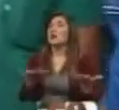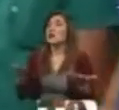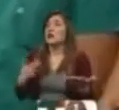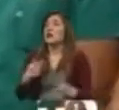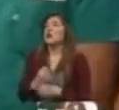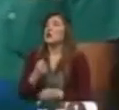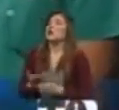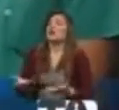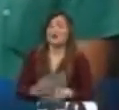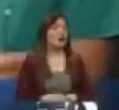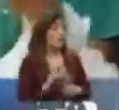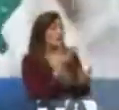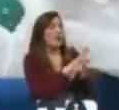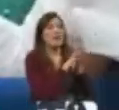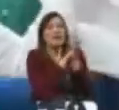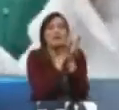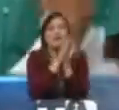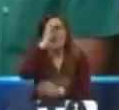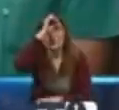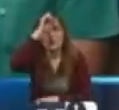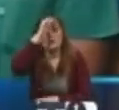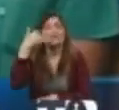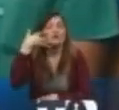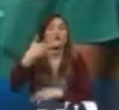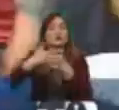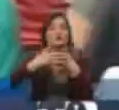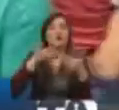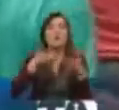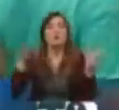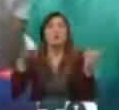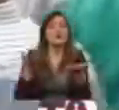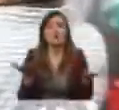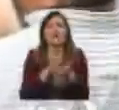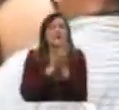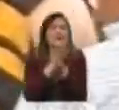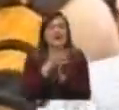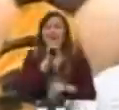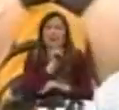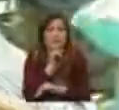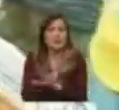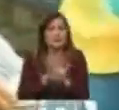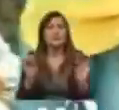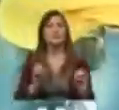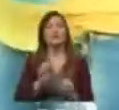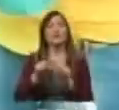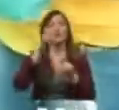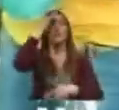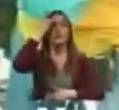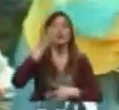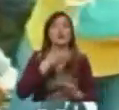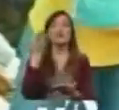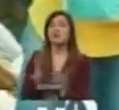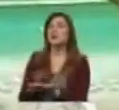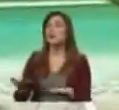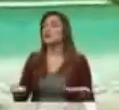dicho absolutamente nada del cierre, no se les ha dicho fecha tentativa de apertura. Mientras se realizan las investigaciones, los pacientes siguen llegando